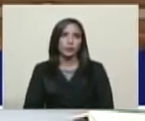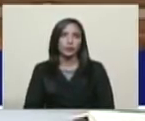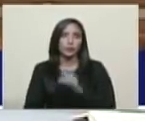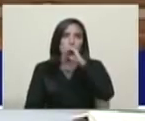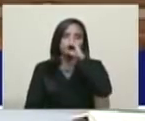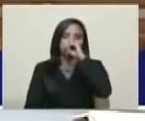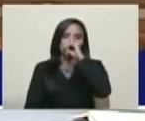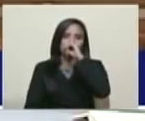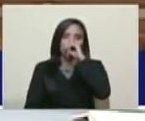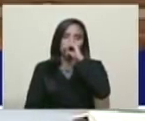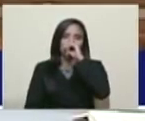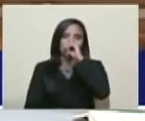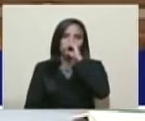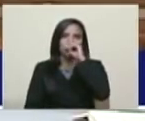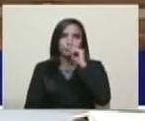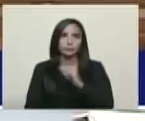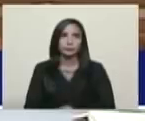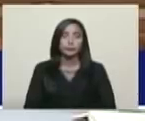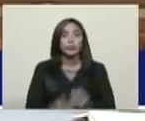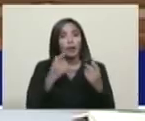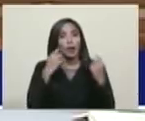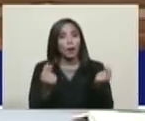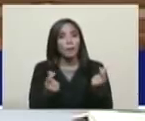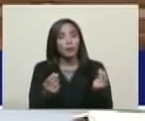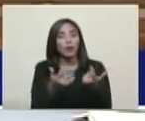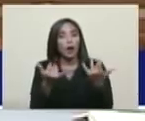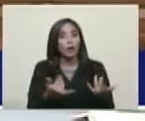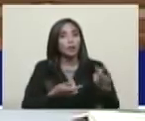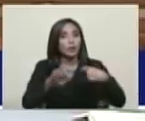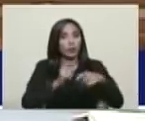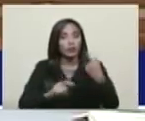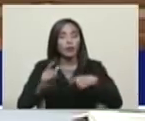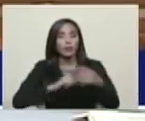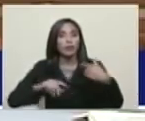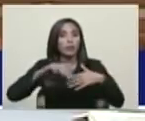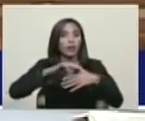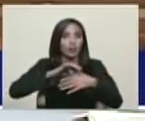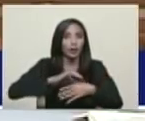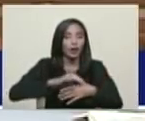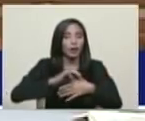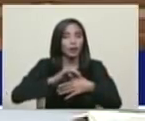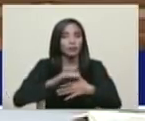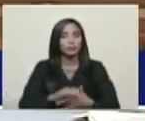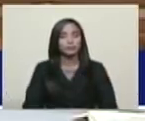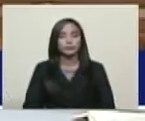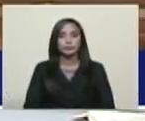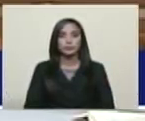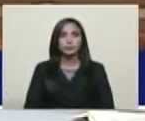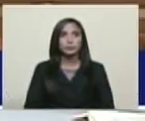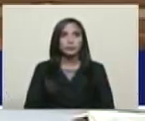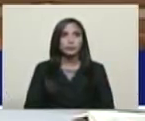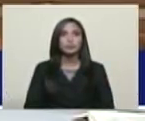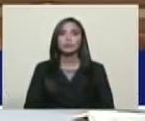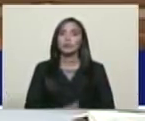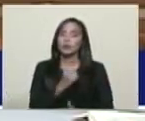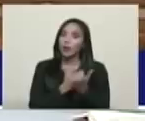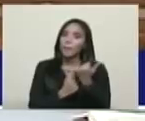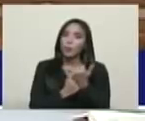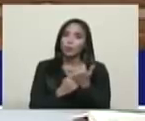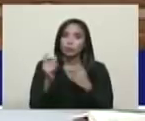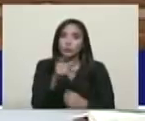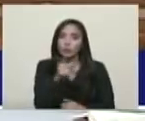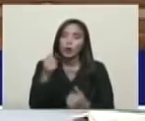Apenas salgan de la Feria de la Chinita, póngase en la Feria de la Carne, compadre. Omar Prieto, hermano. Cuento contigo, Omar